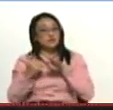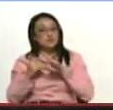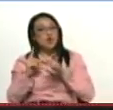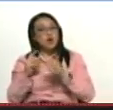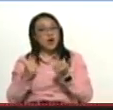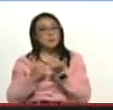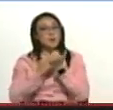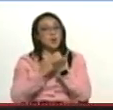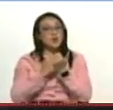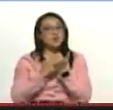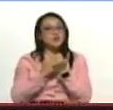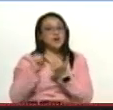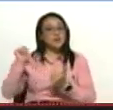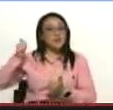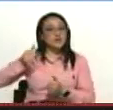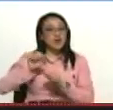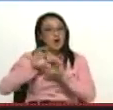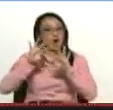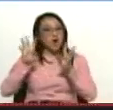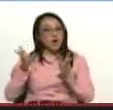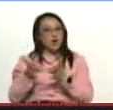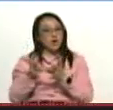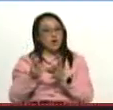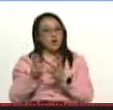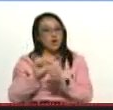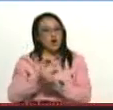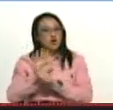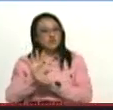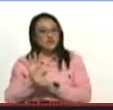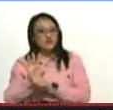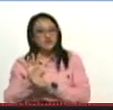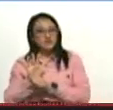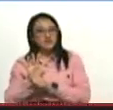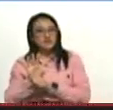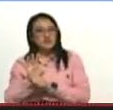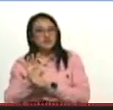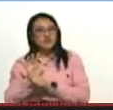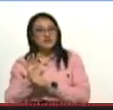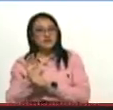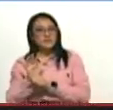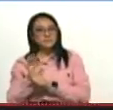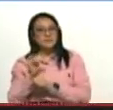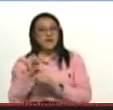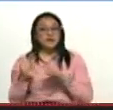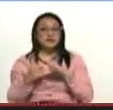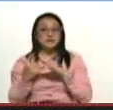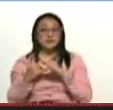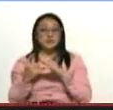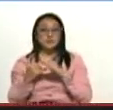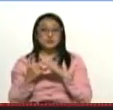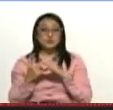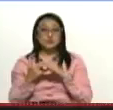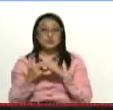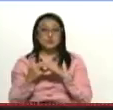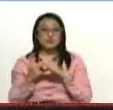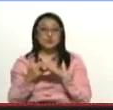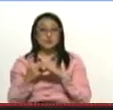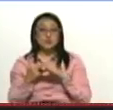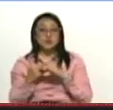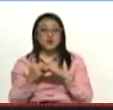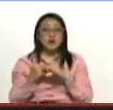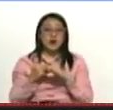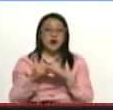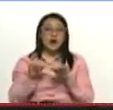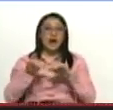nos apoyan por ejemplo durante el covid tenemos una institución y se llama